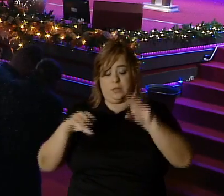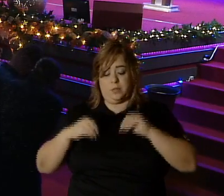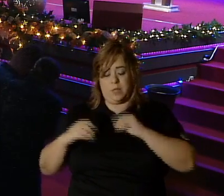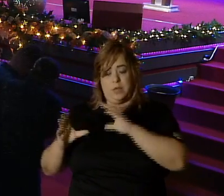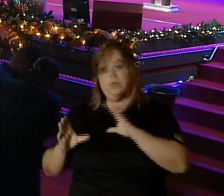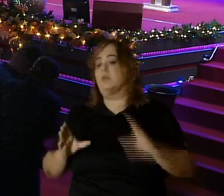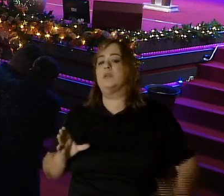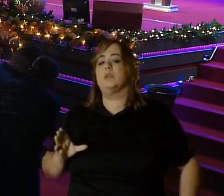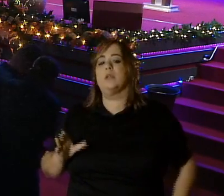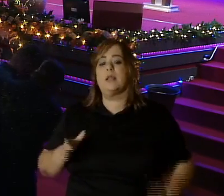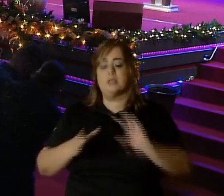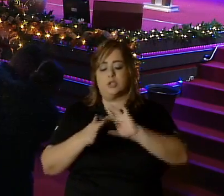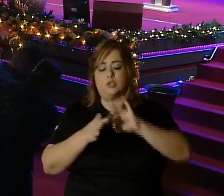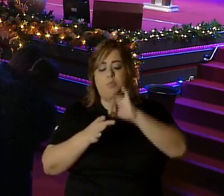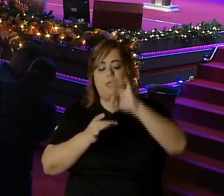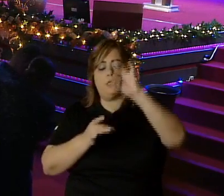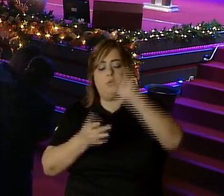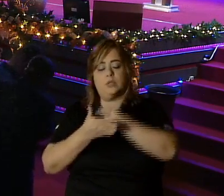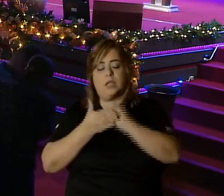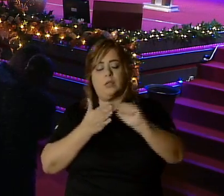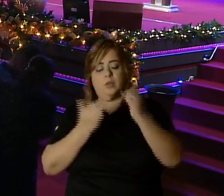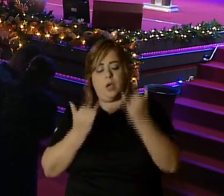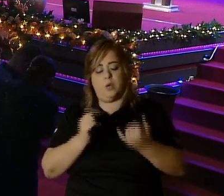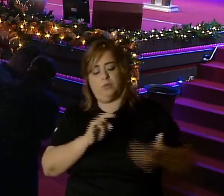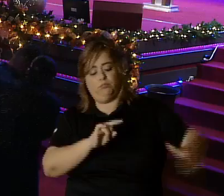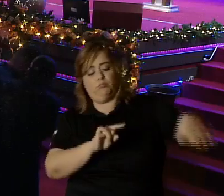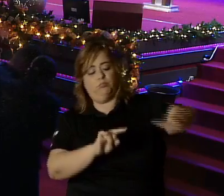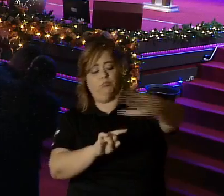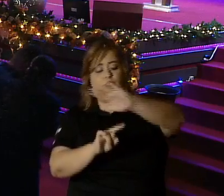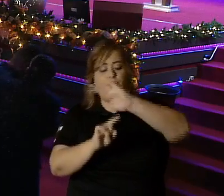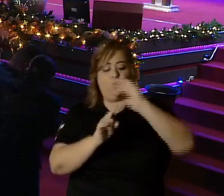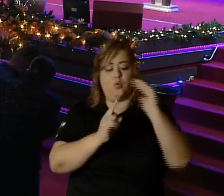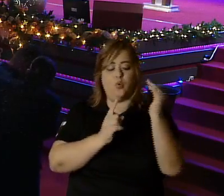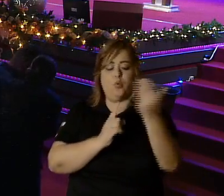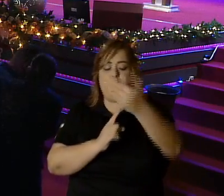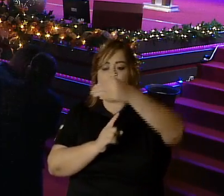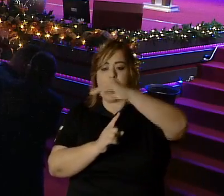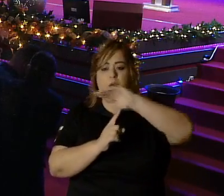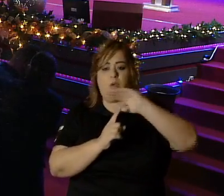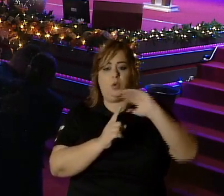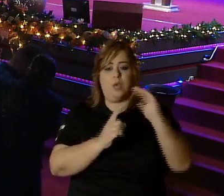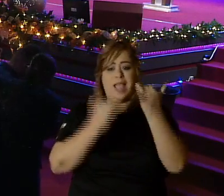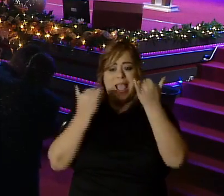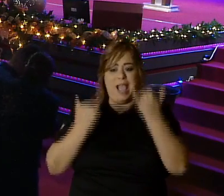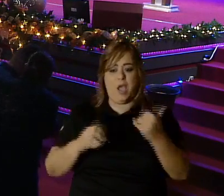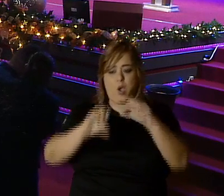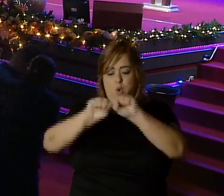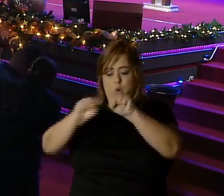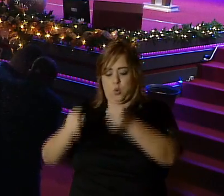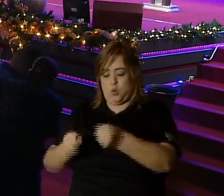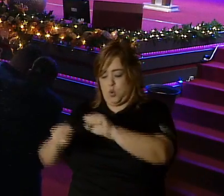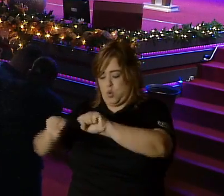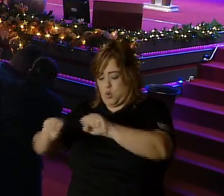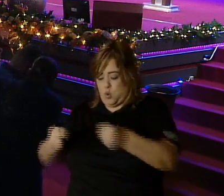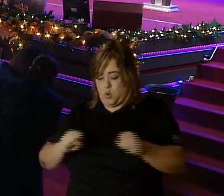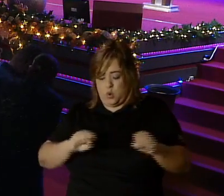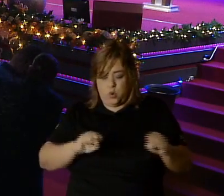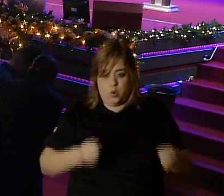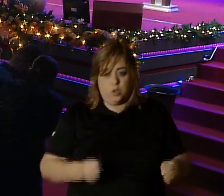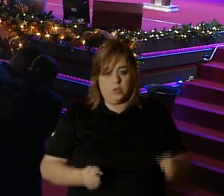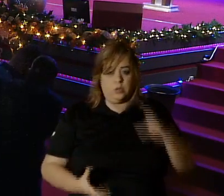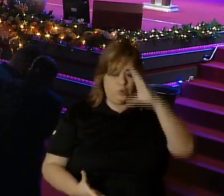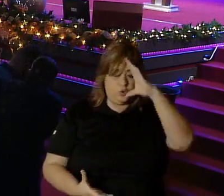sangre. Espíritu Santo, cúbrelos ahora. Cubre el Espíritu Santo, ahí está en rompimiento, ahí hay un rompimiento. Yo creo en